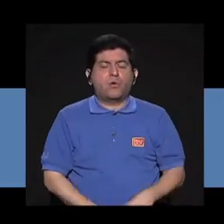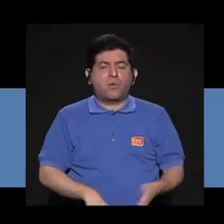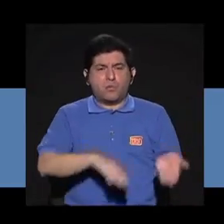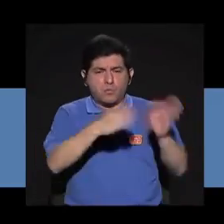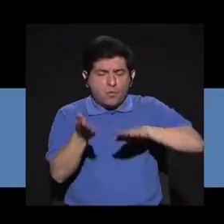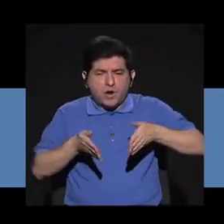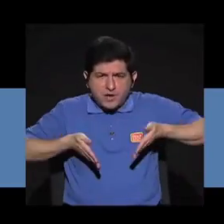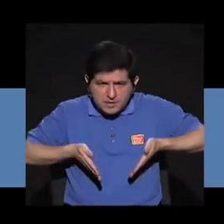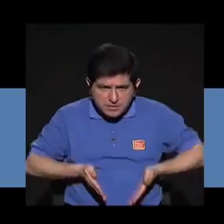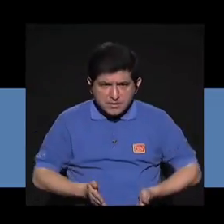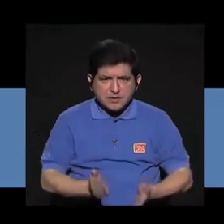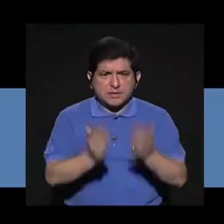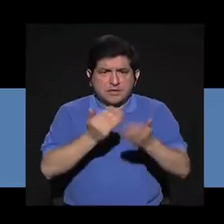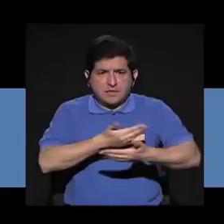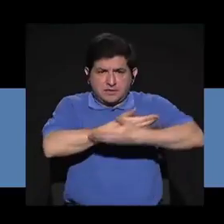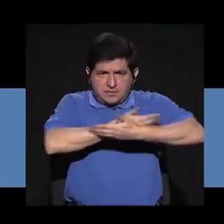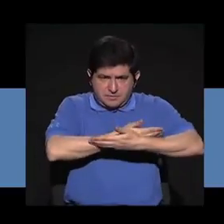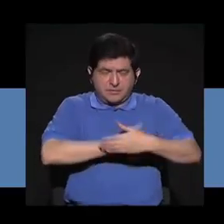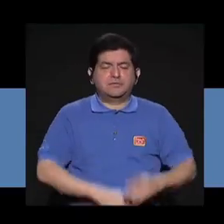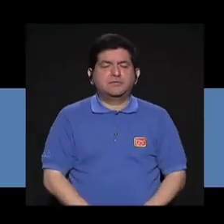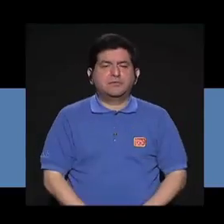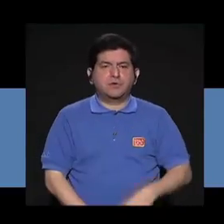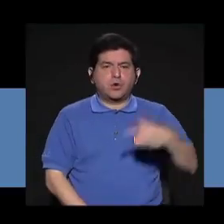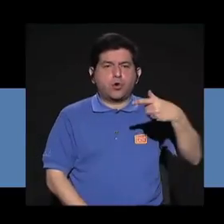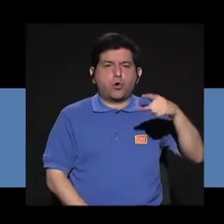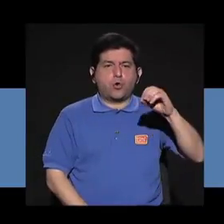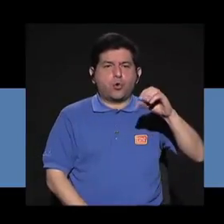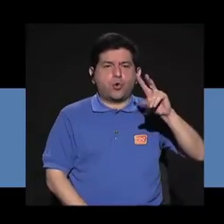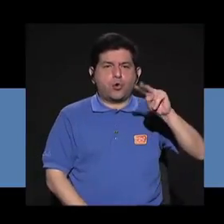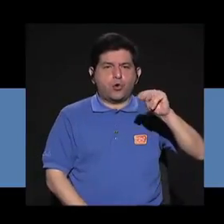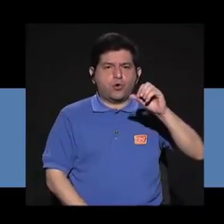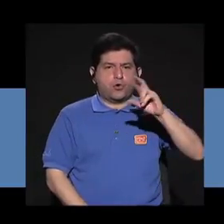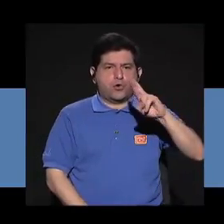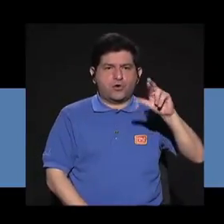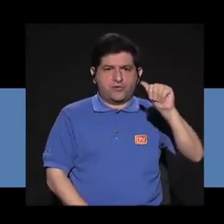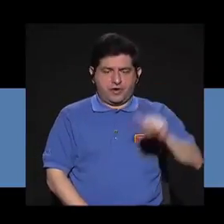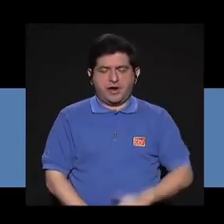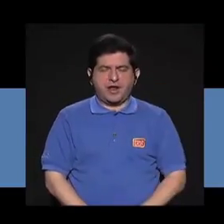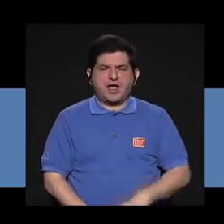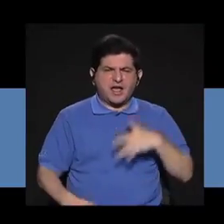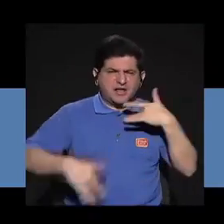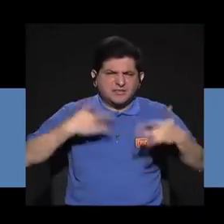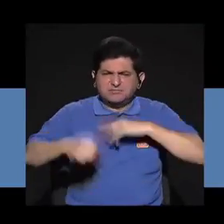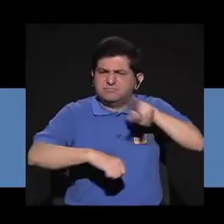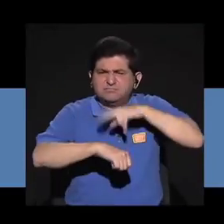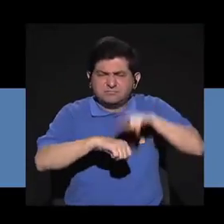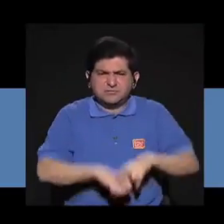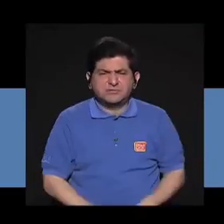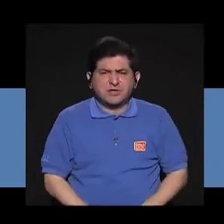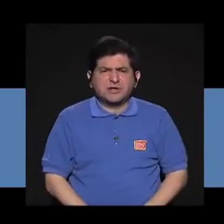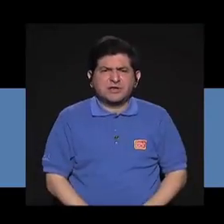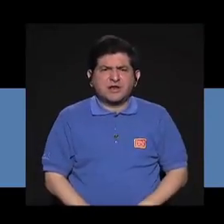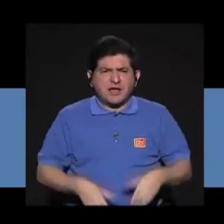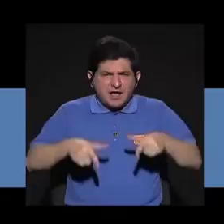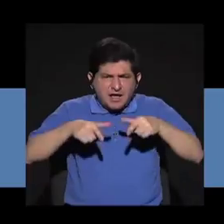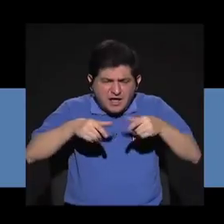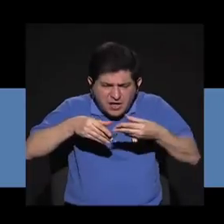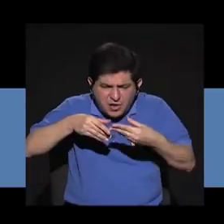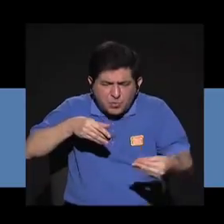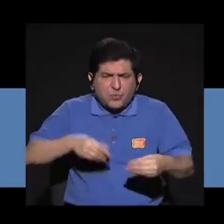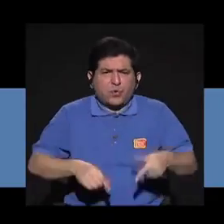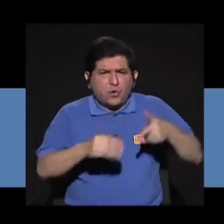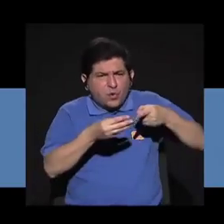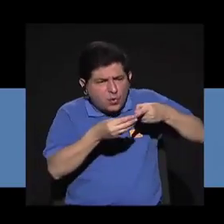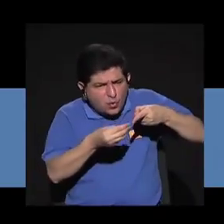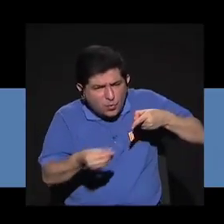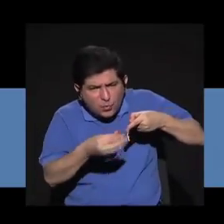bebé poco tiempo después de nacer. Gonorrea. Los síntomas más frecuentes de la gonorrea son flujos genitales y